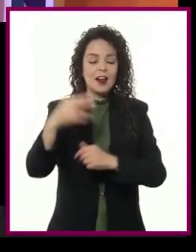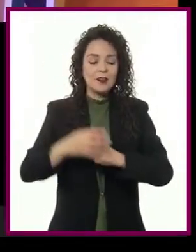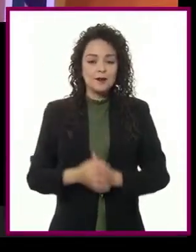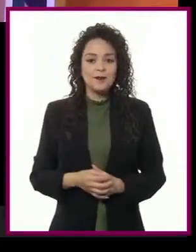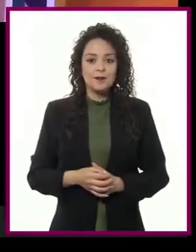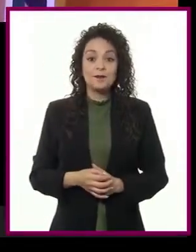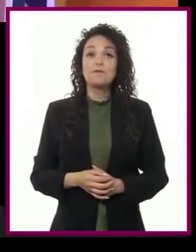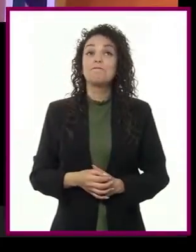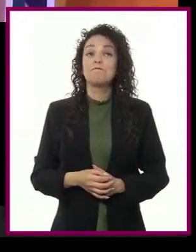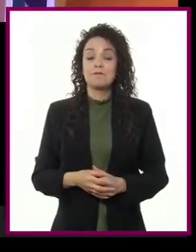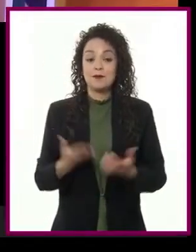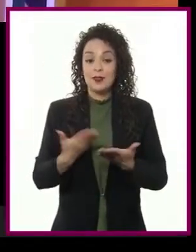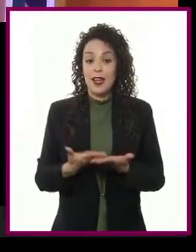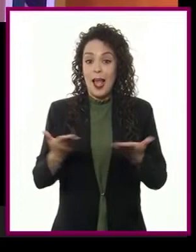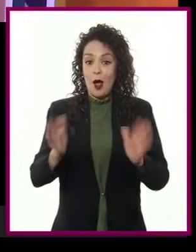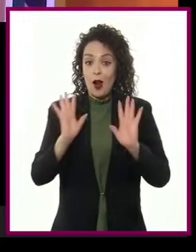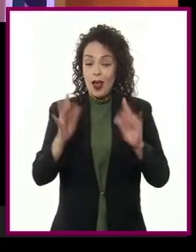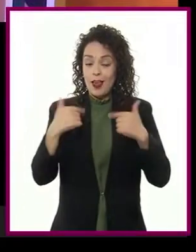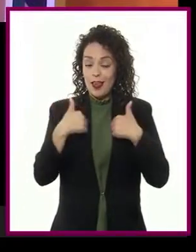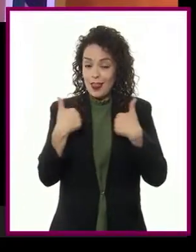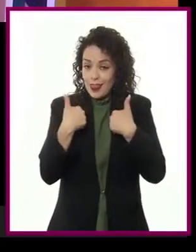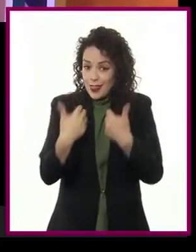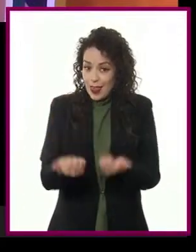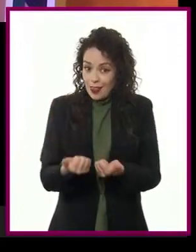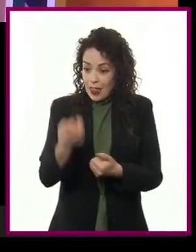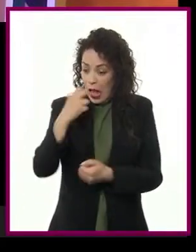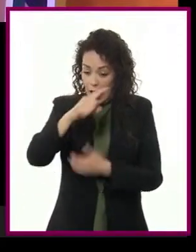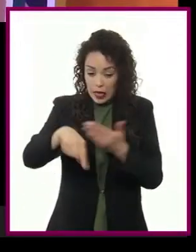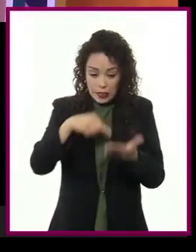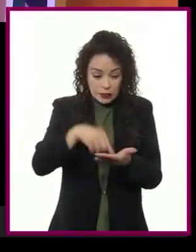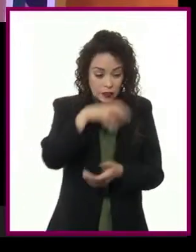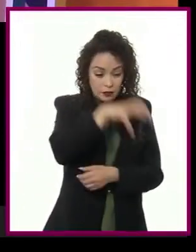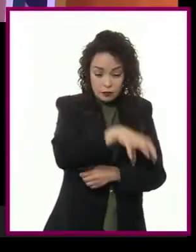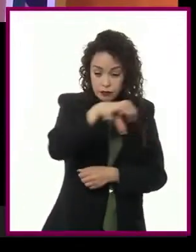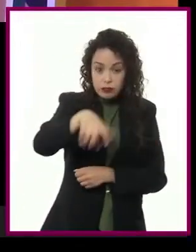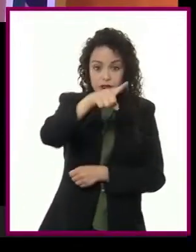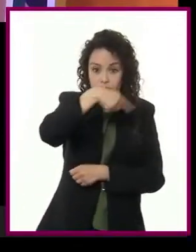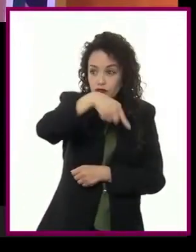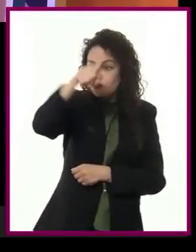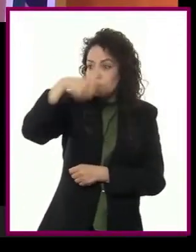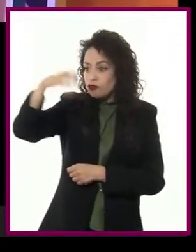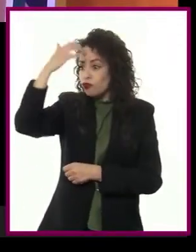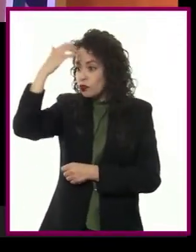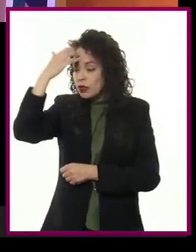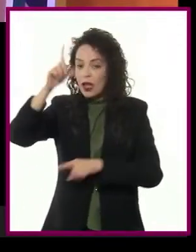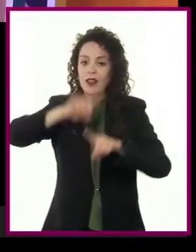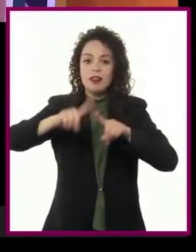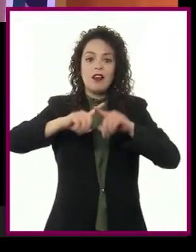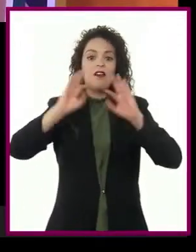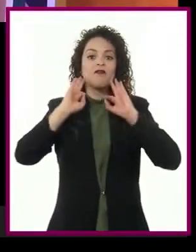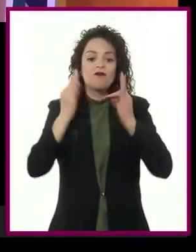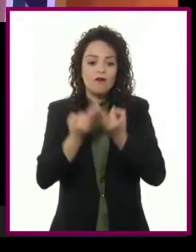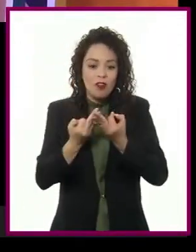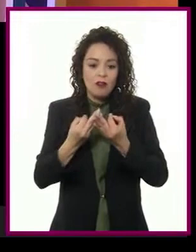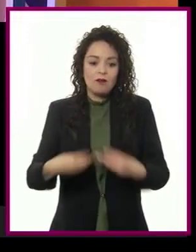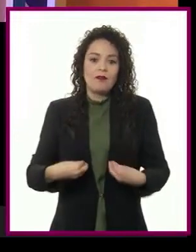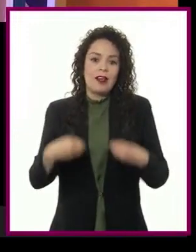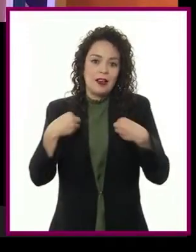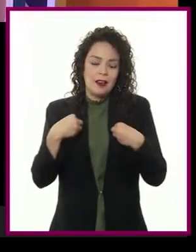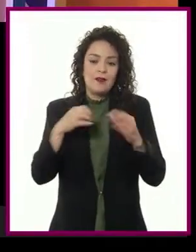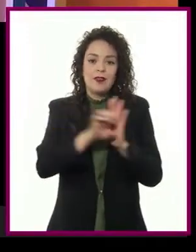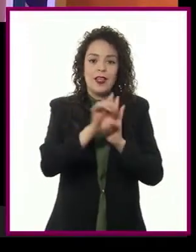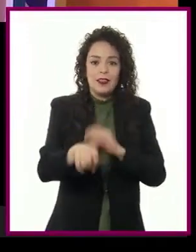Ahora entiendo. De todos esos lugares fue conociendo distintos modos de vida. El ser vegetariano,